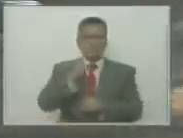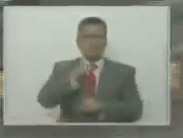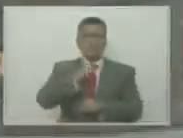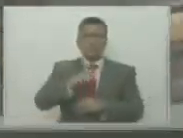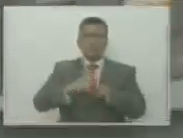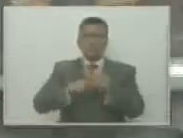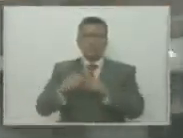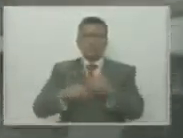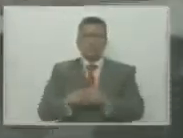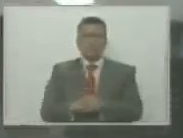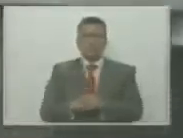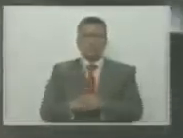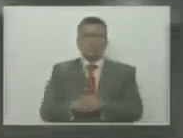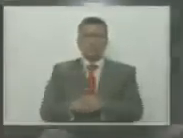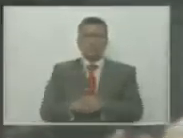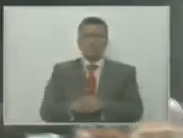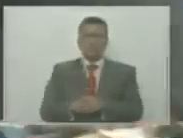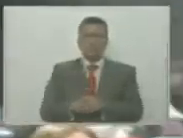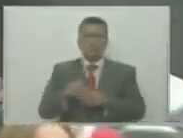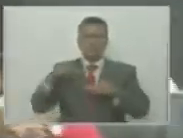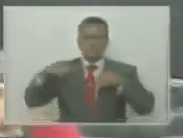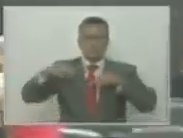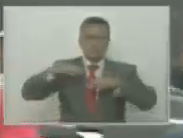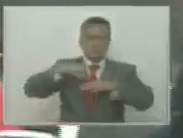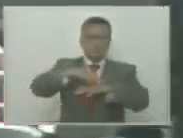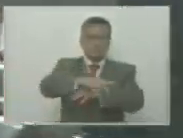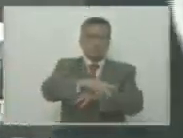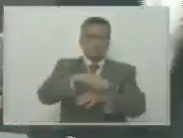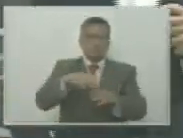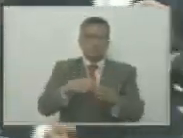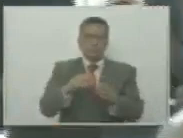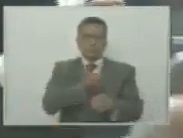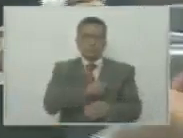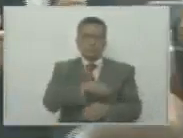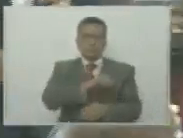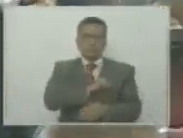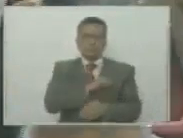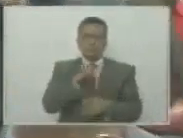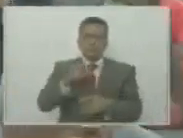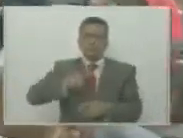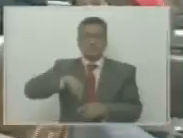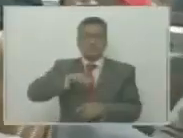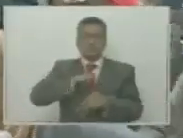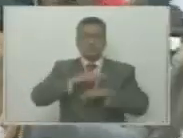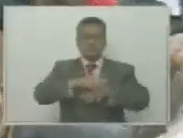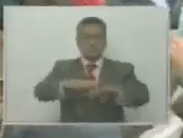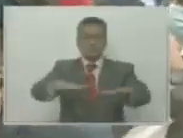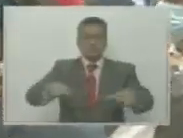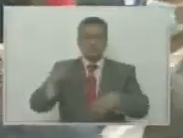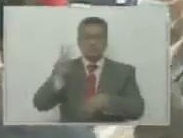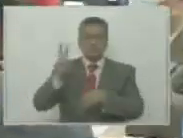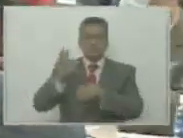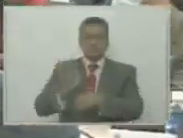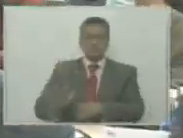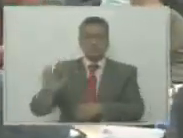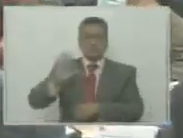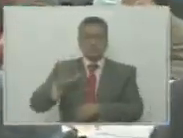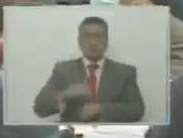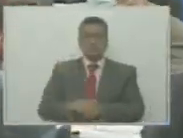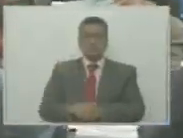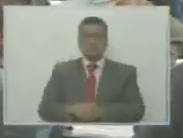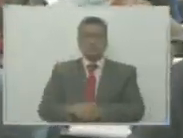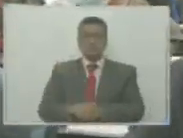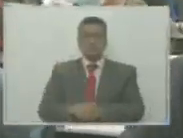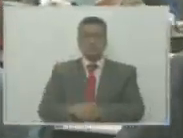fue la invasión de España a nuestras tierras venezolanas.